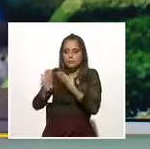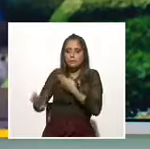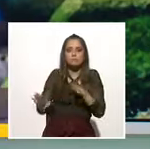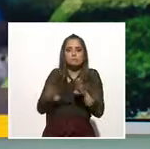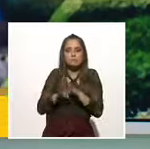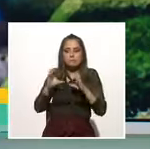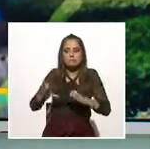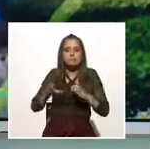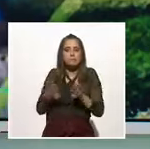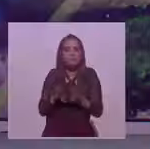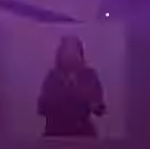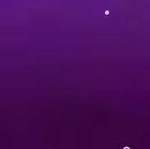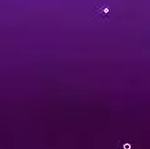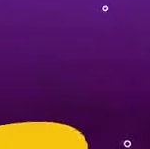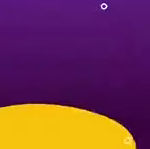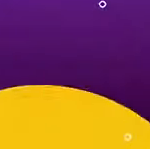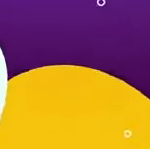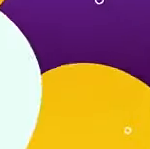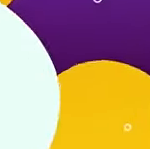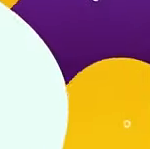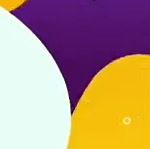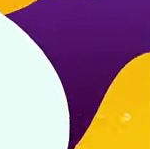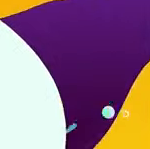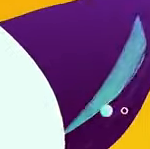no? Vamos a una pausa y volvemos.